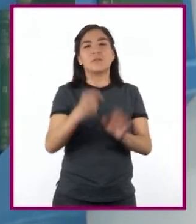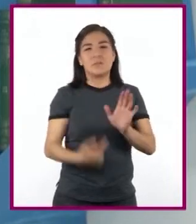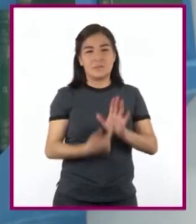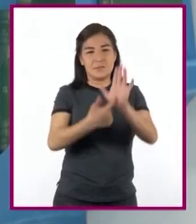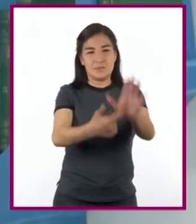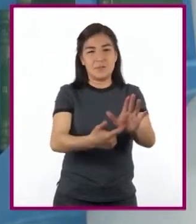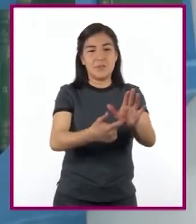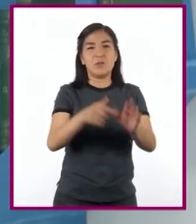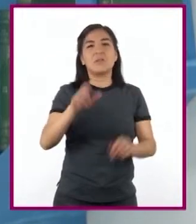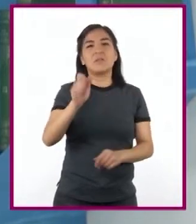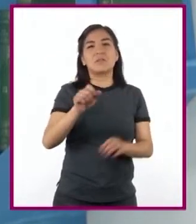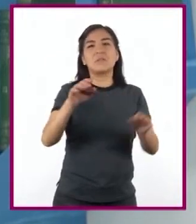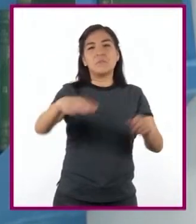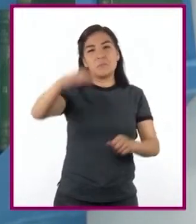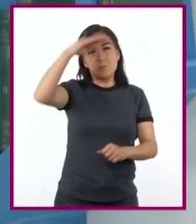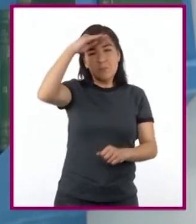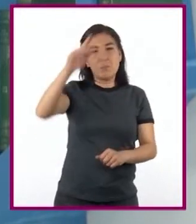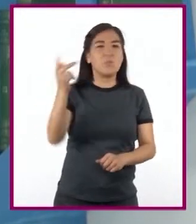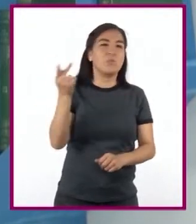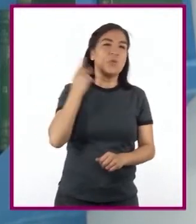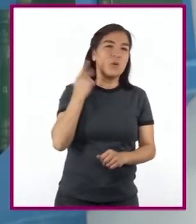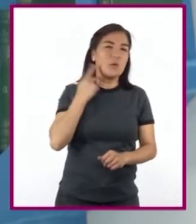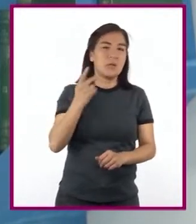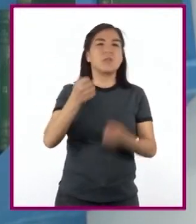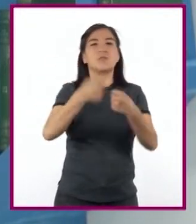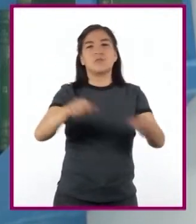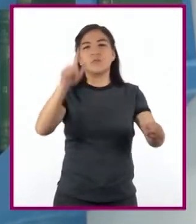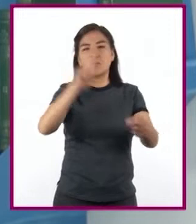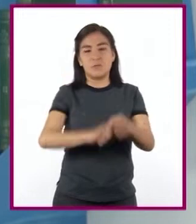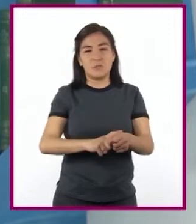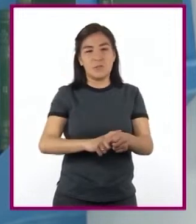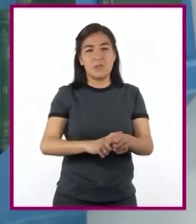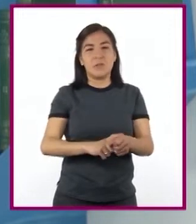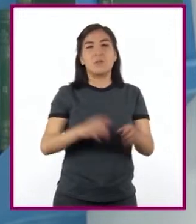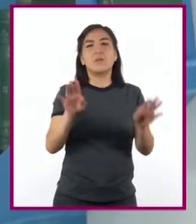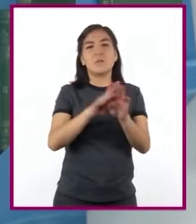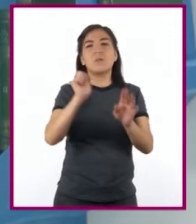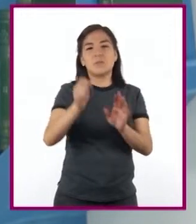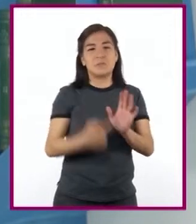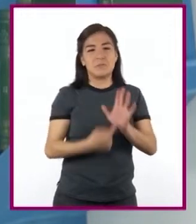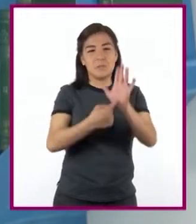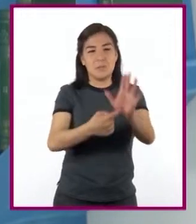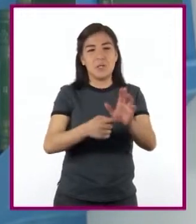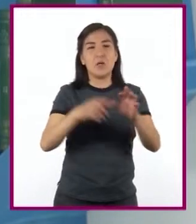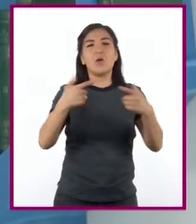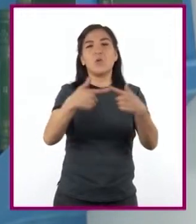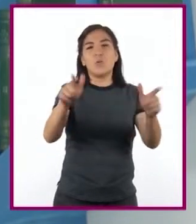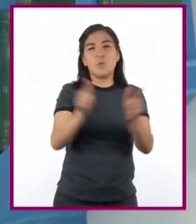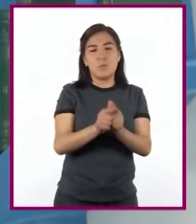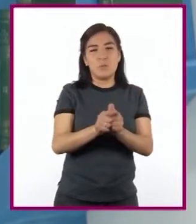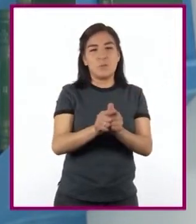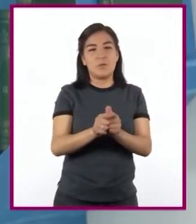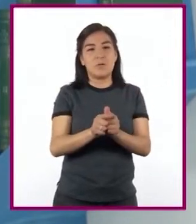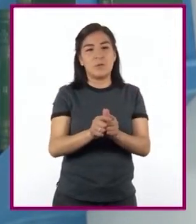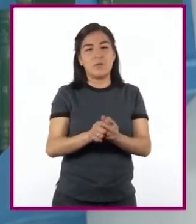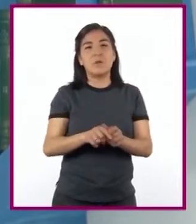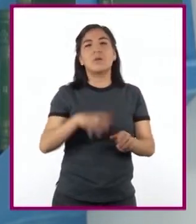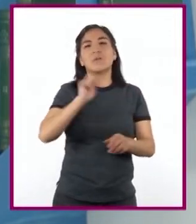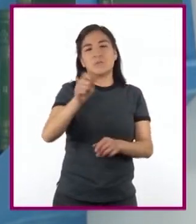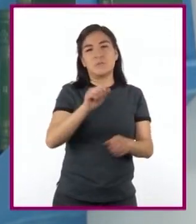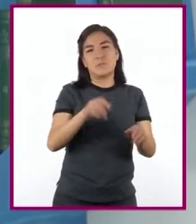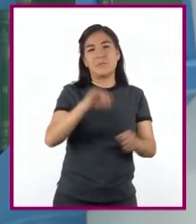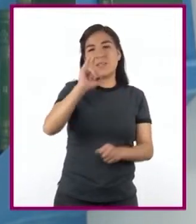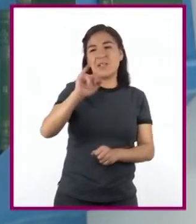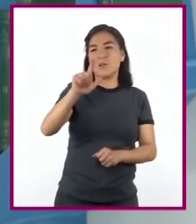presencia de las corrientes de pensamiento político y social convencionalmente agrupadas bajo el rubro de la